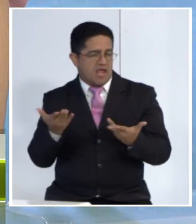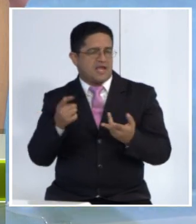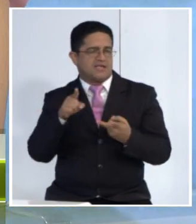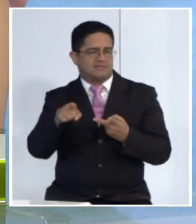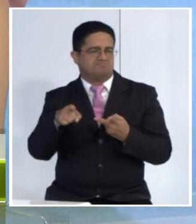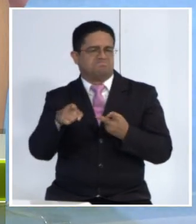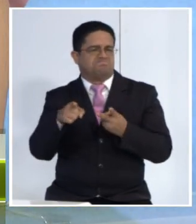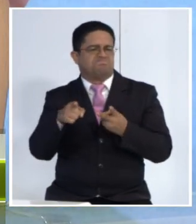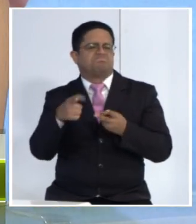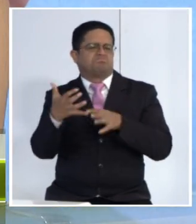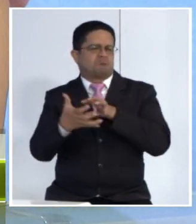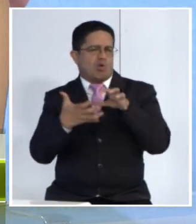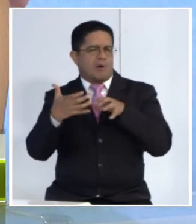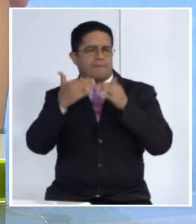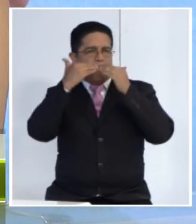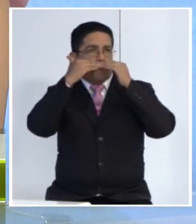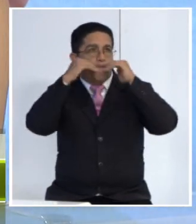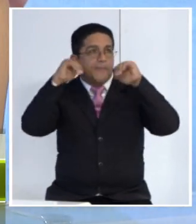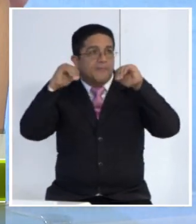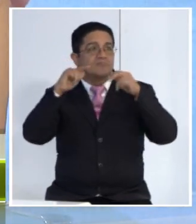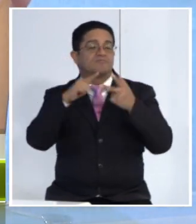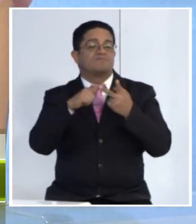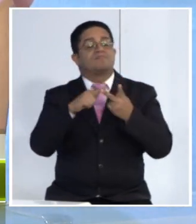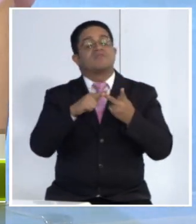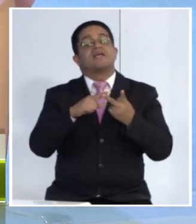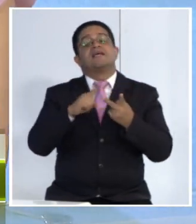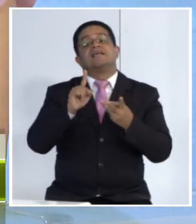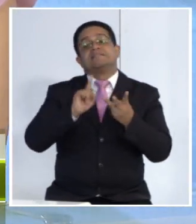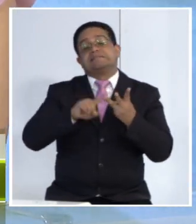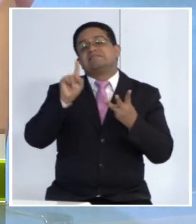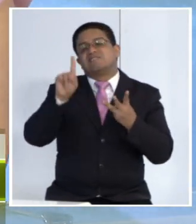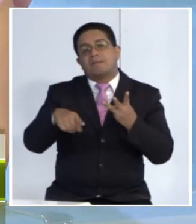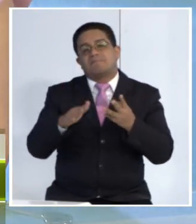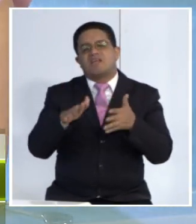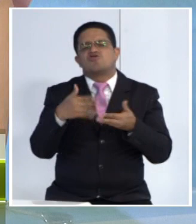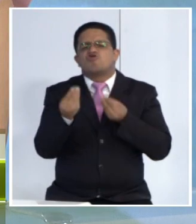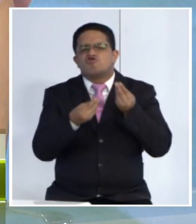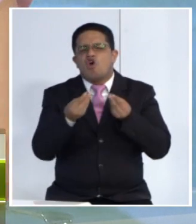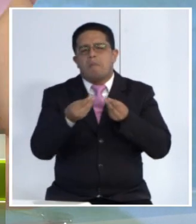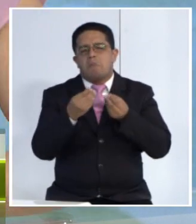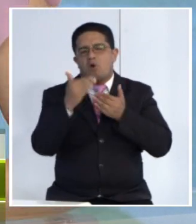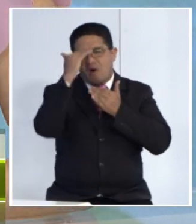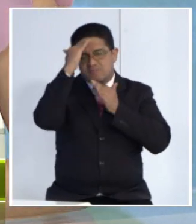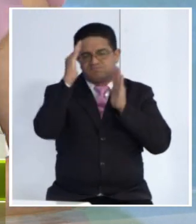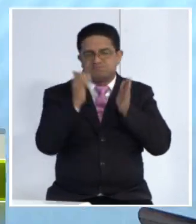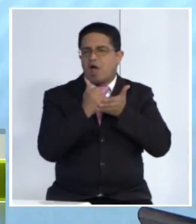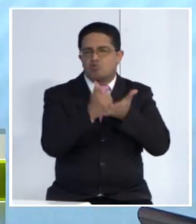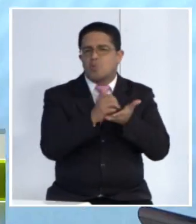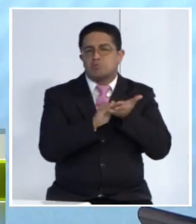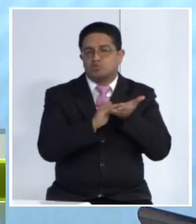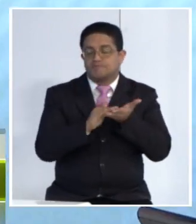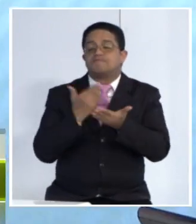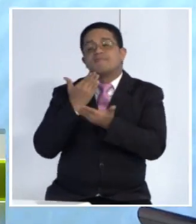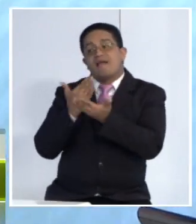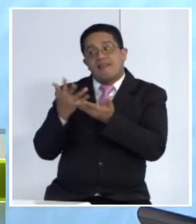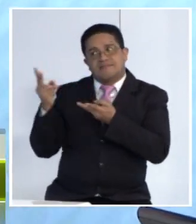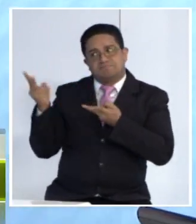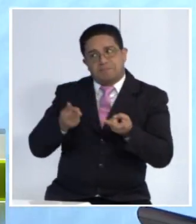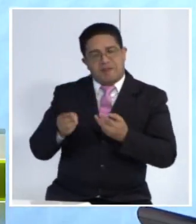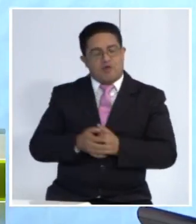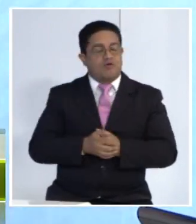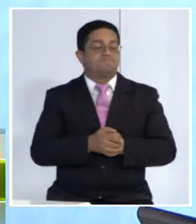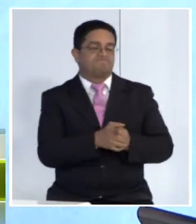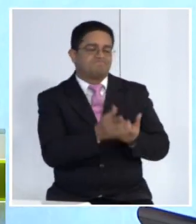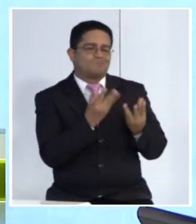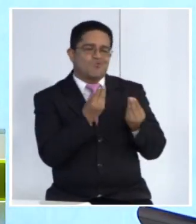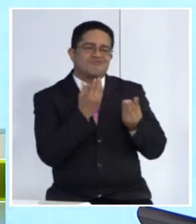esta malformación que se presenta en esta zona del bebé, pero además cuál es el abordaje y la solución. Gracias por acompañarnos. Bienvenido.